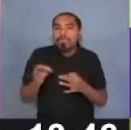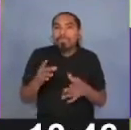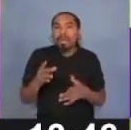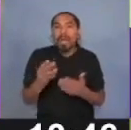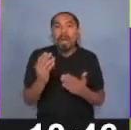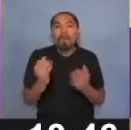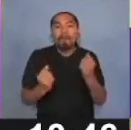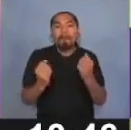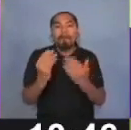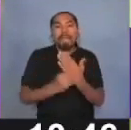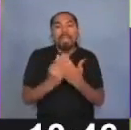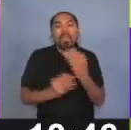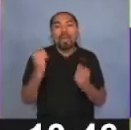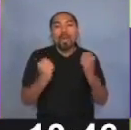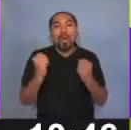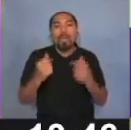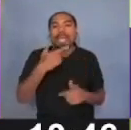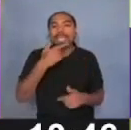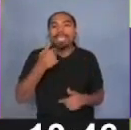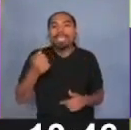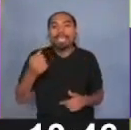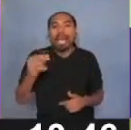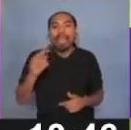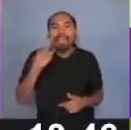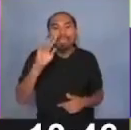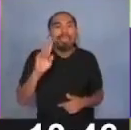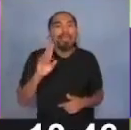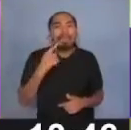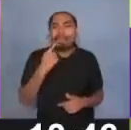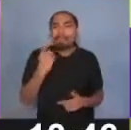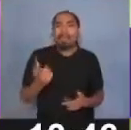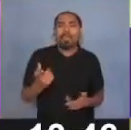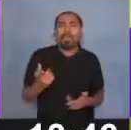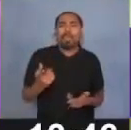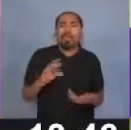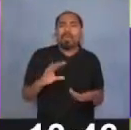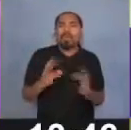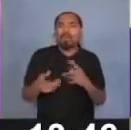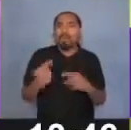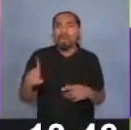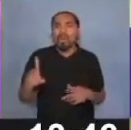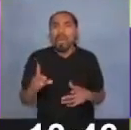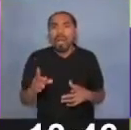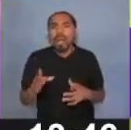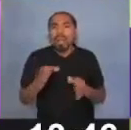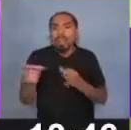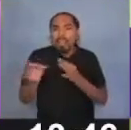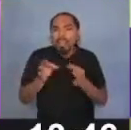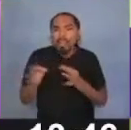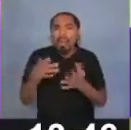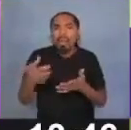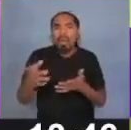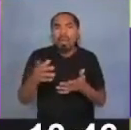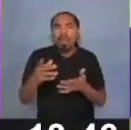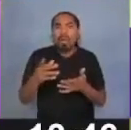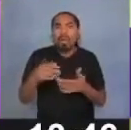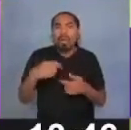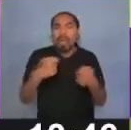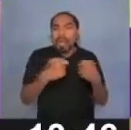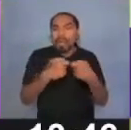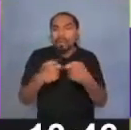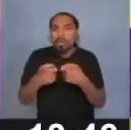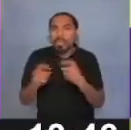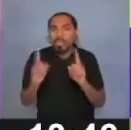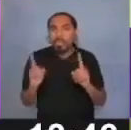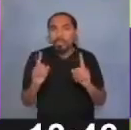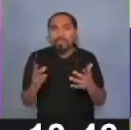en qué estado está la situación de diálogo, sobre todo con aquellos gremios que hasta ahora no aceptaron la propuesta. ¿Van a seguir ustedes tratando de conversar